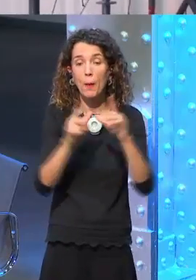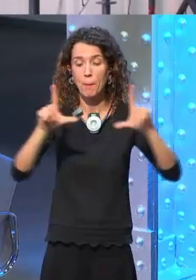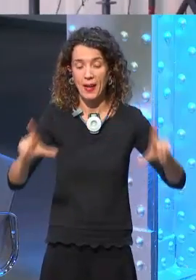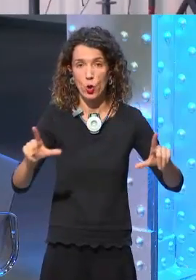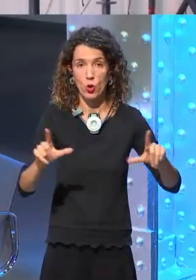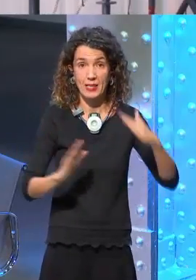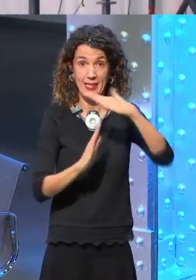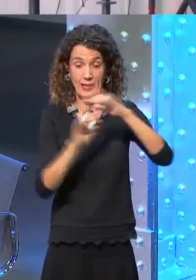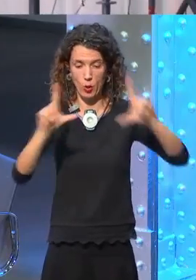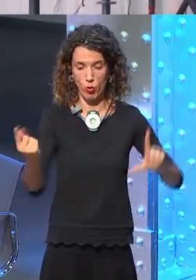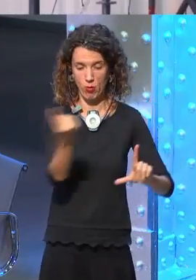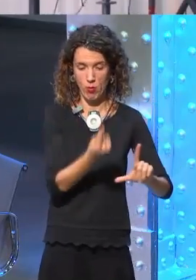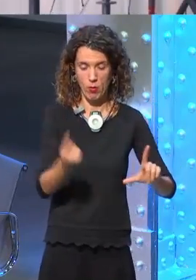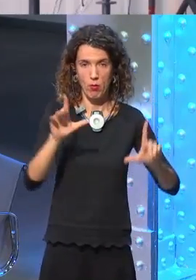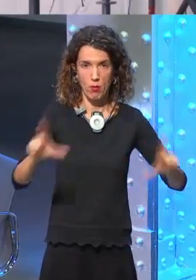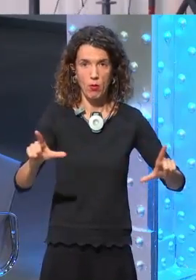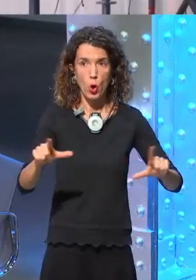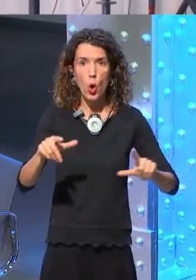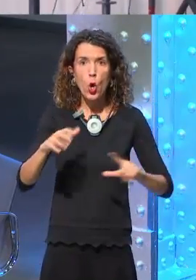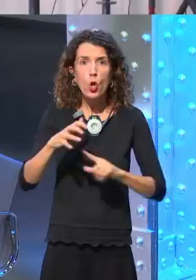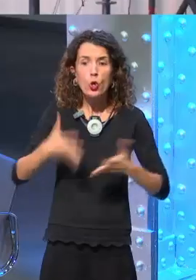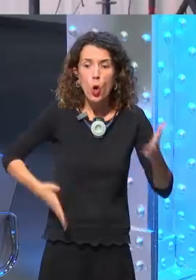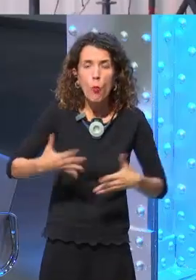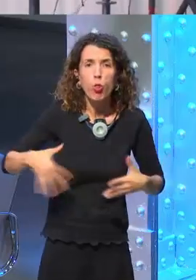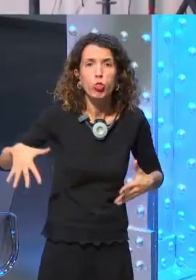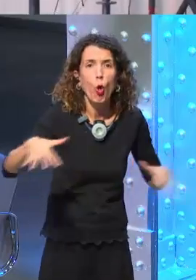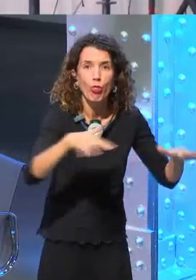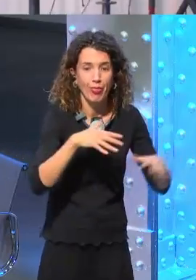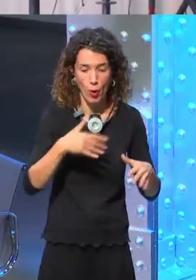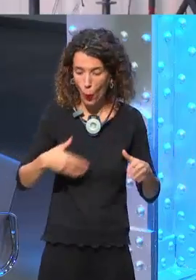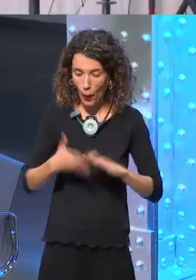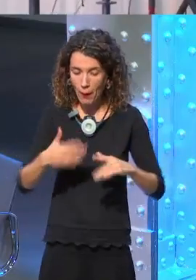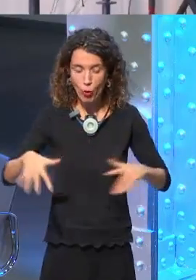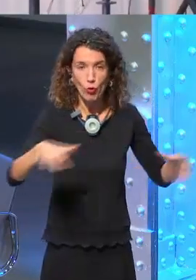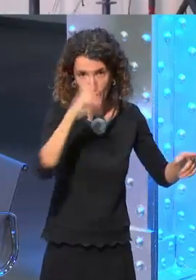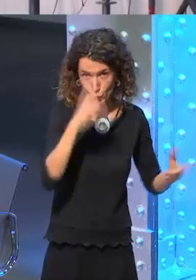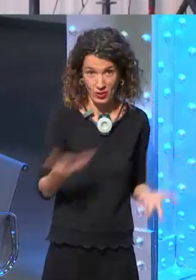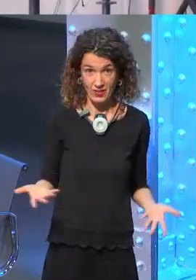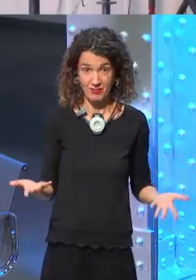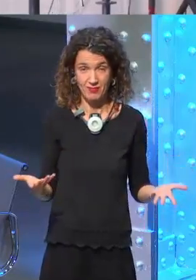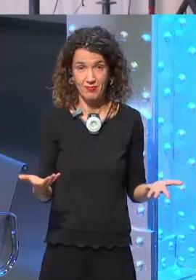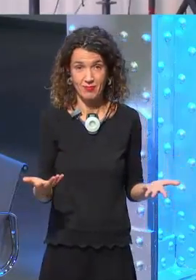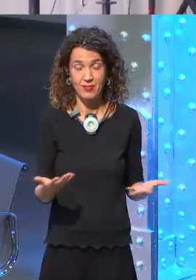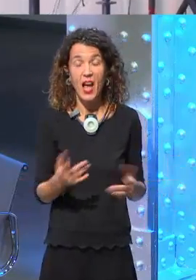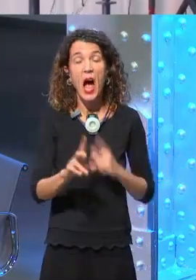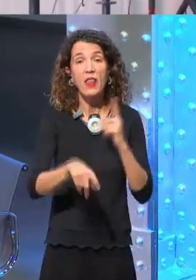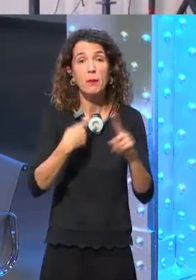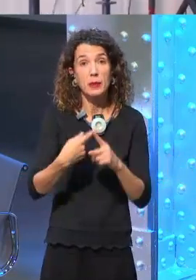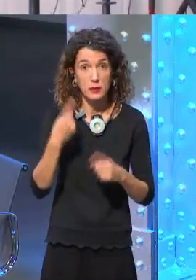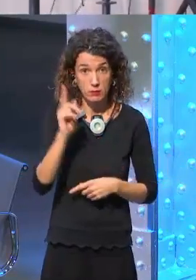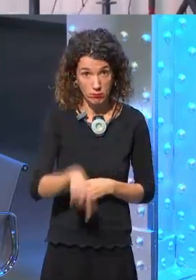del aspecto que tiene, los robots no sabrán dónde tienen que ir ni en qué secuencia tienen que ir. Además,